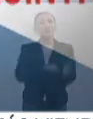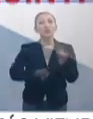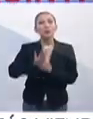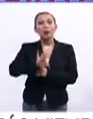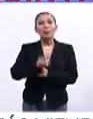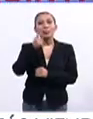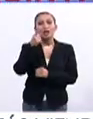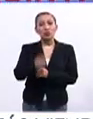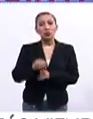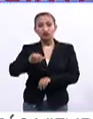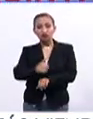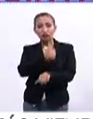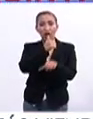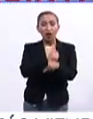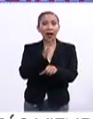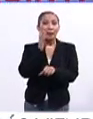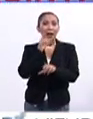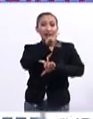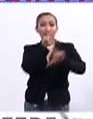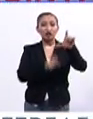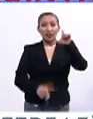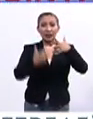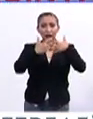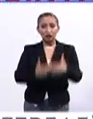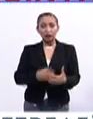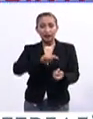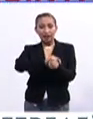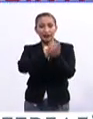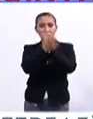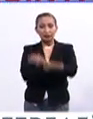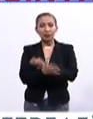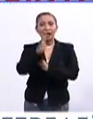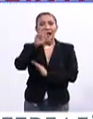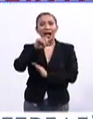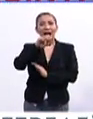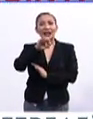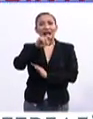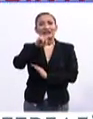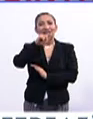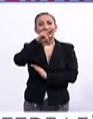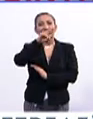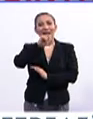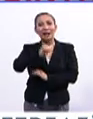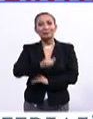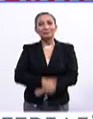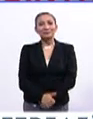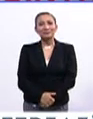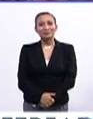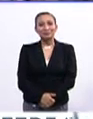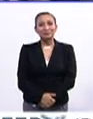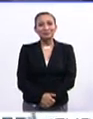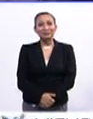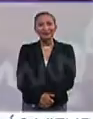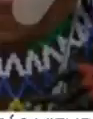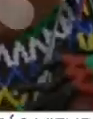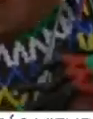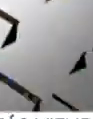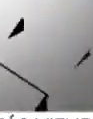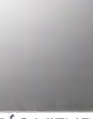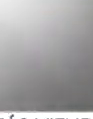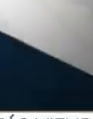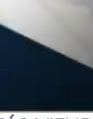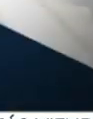En 1941 se creó la Cámara Nacional de la Industria de Transformación, la Canacintra.